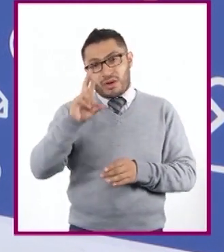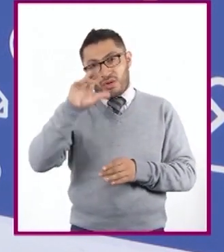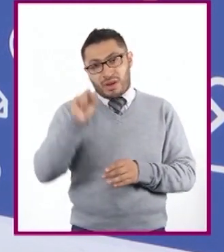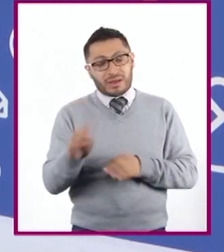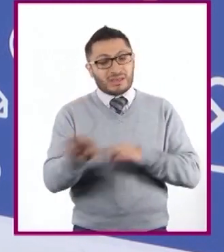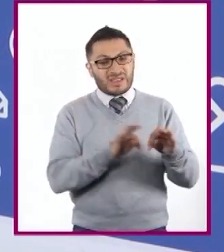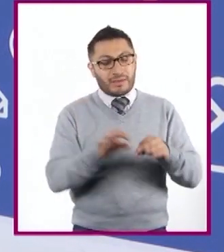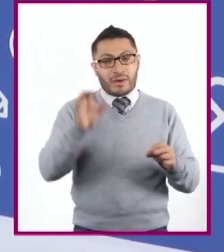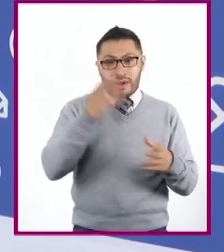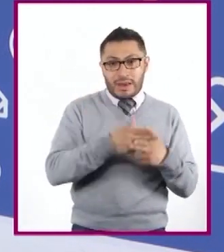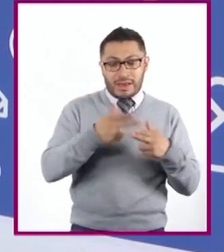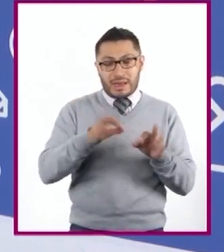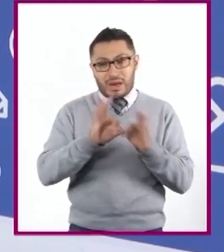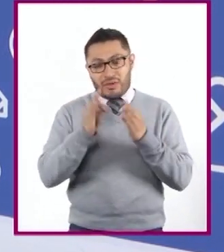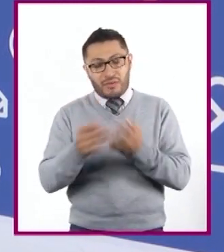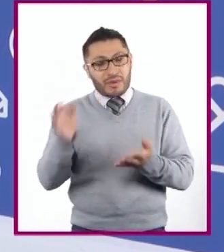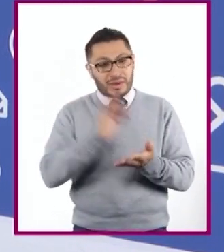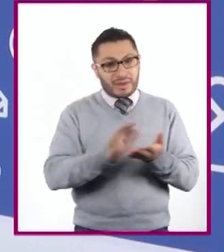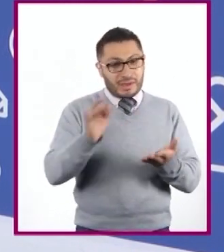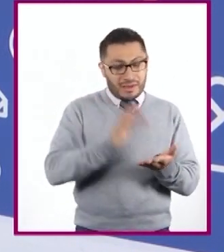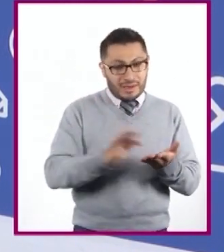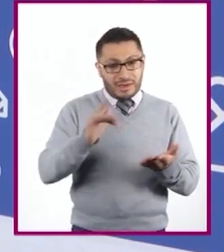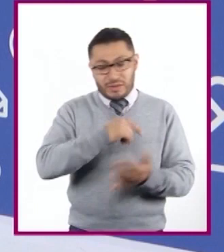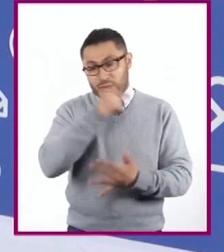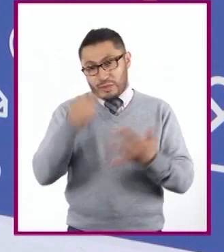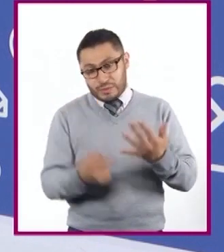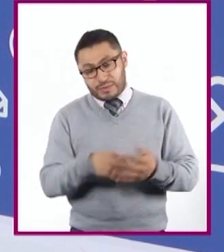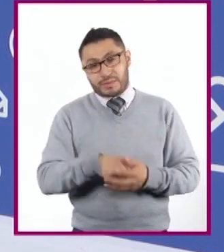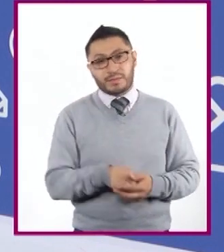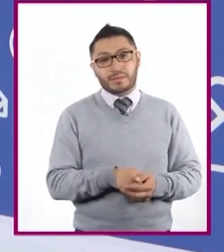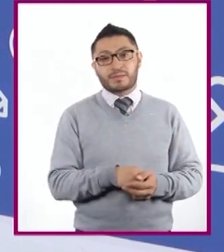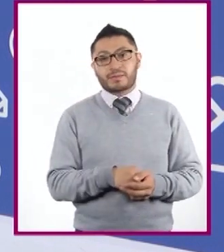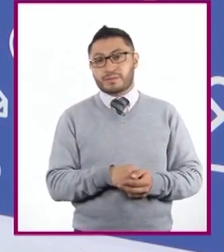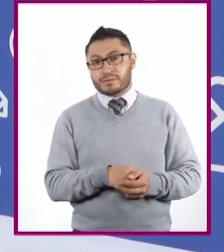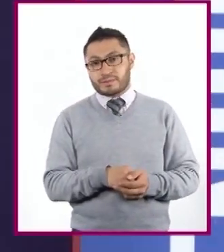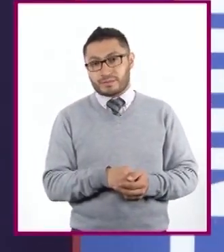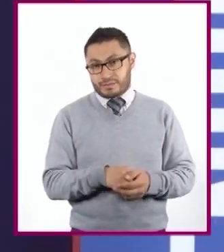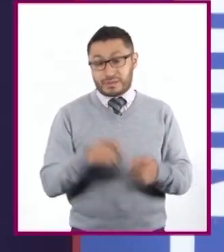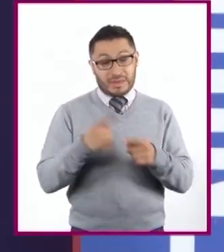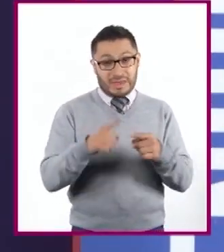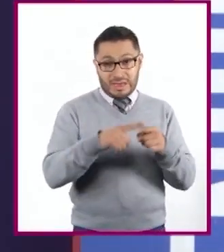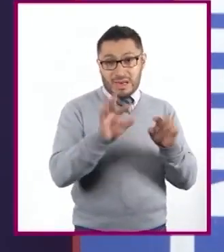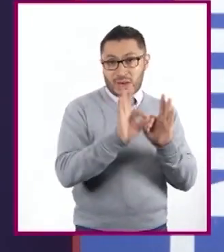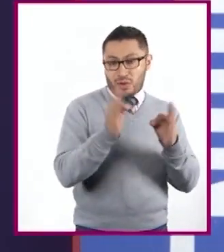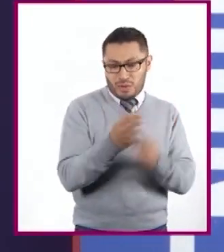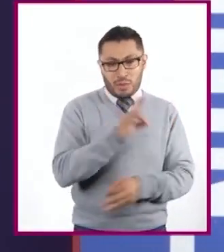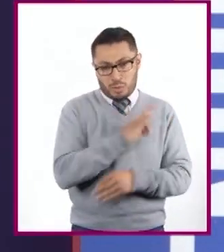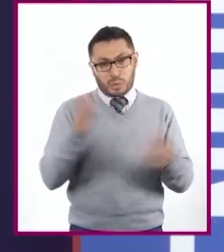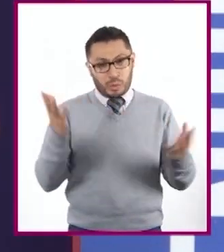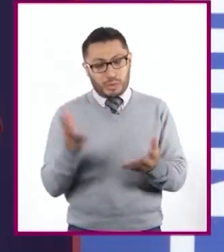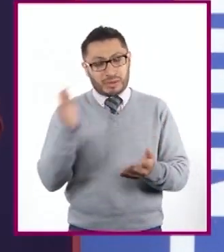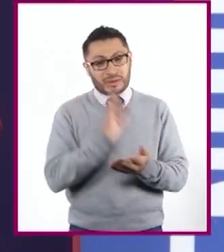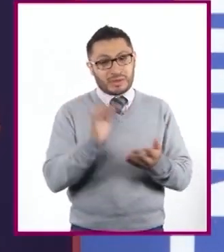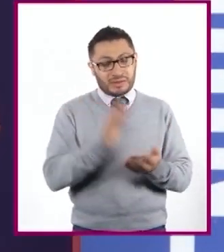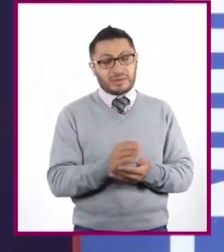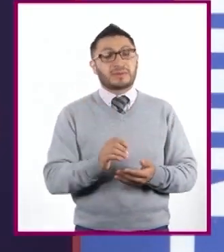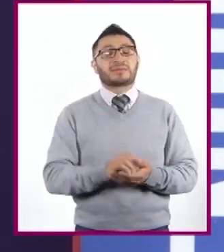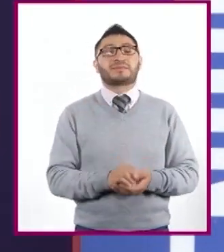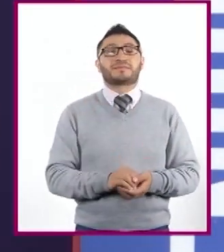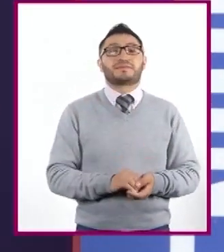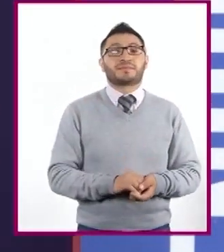estrategias de lectura como el barrido de texto y la lectura de exploración, pasando por la anticipación de la